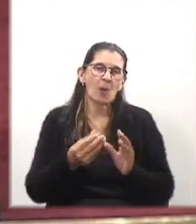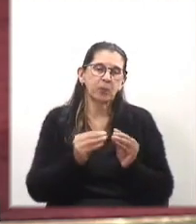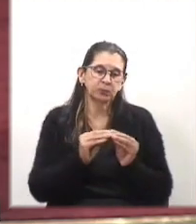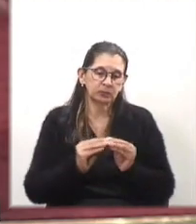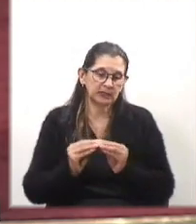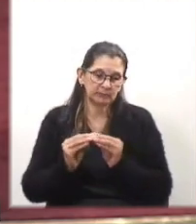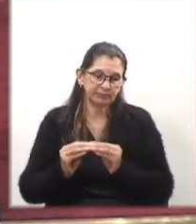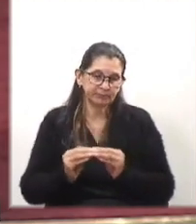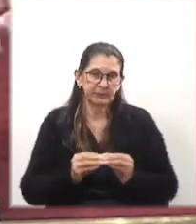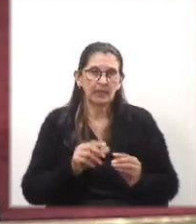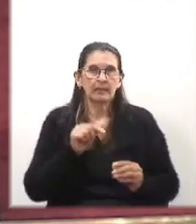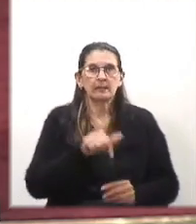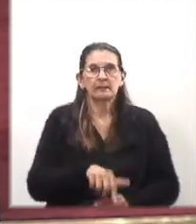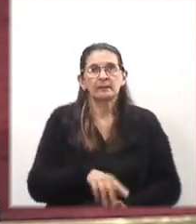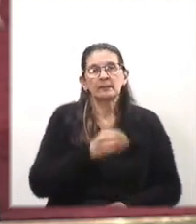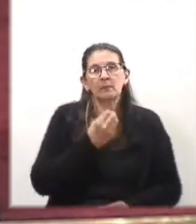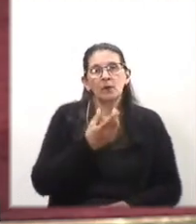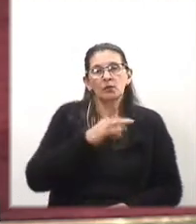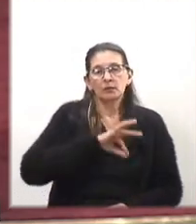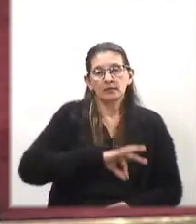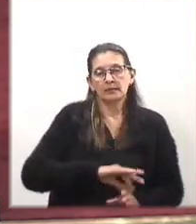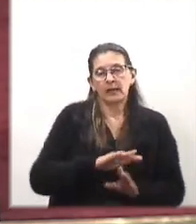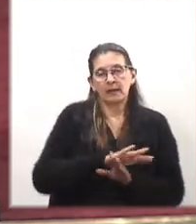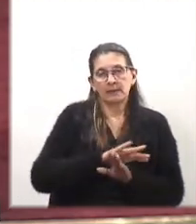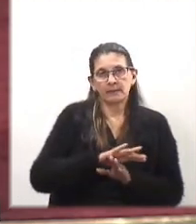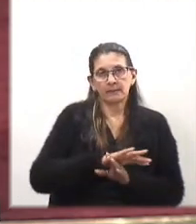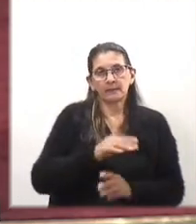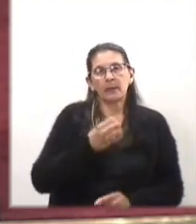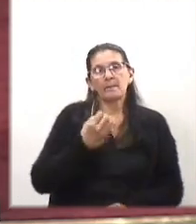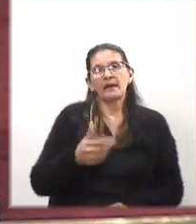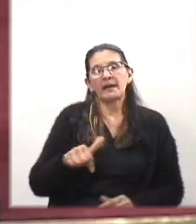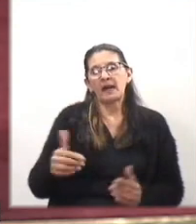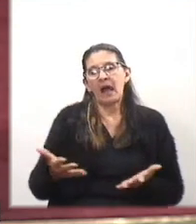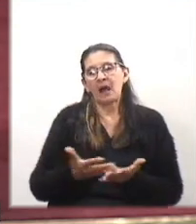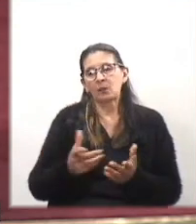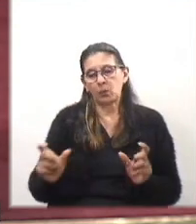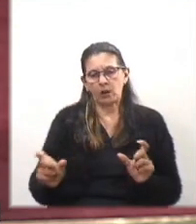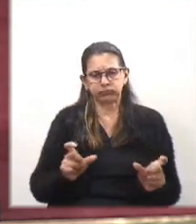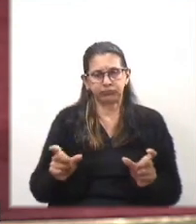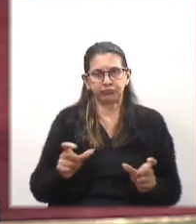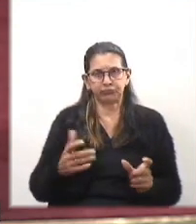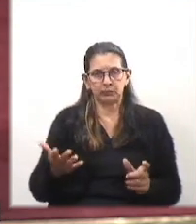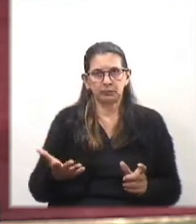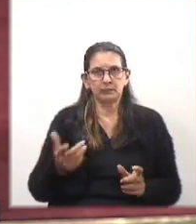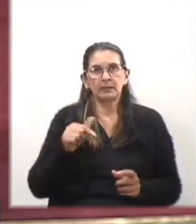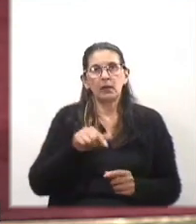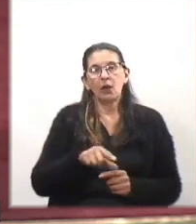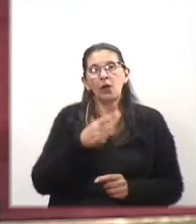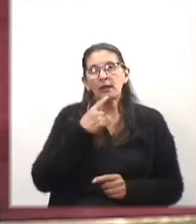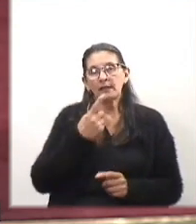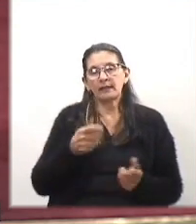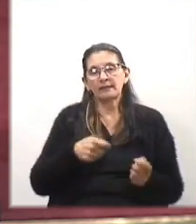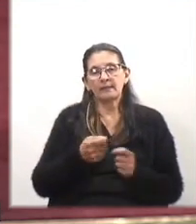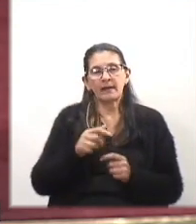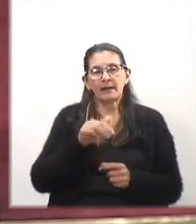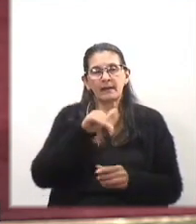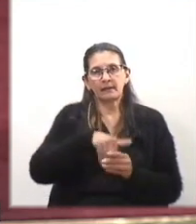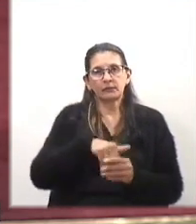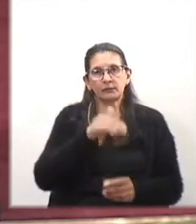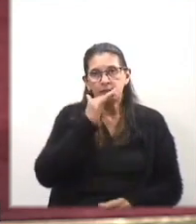pasividades, esto es por un índice medio de salario para evitar el actual desfasaje con lo que se maneja en la